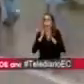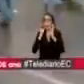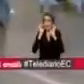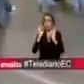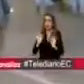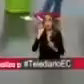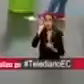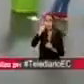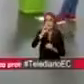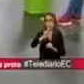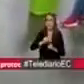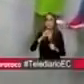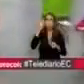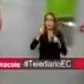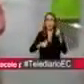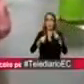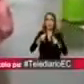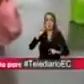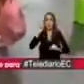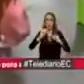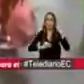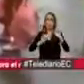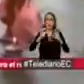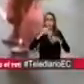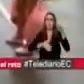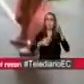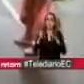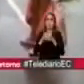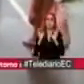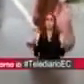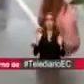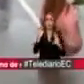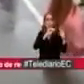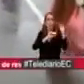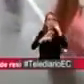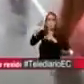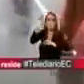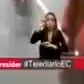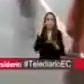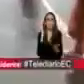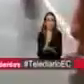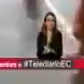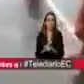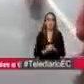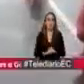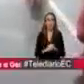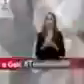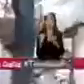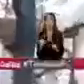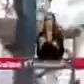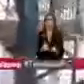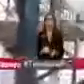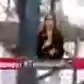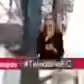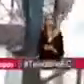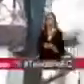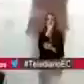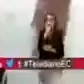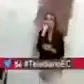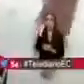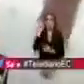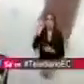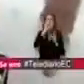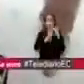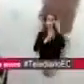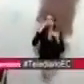necesidad y a precio justo para combatir la especulación en los mercados. En su primera edición se atendió a 400 personas